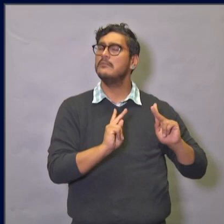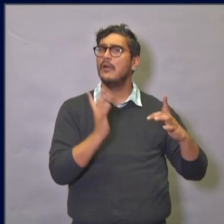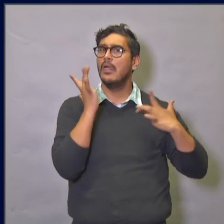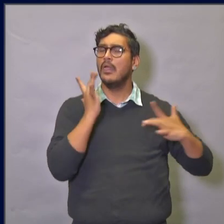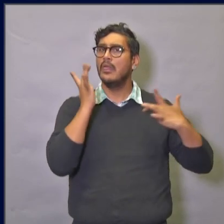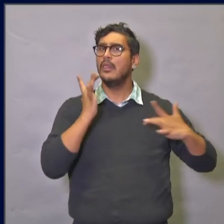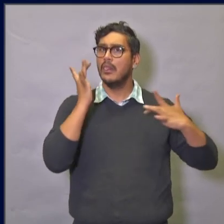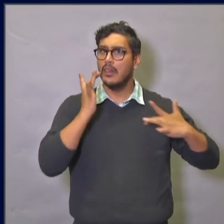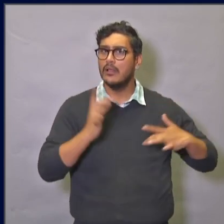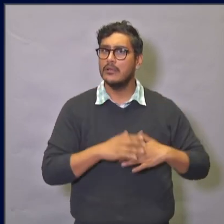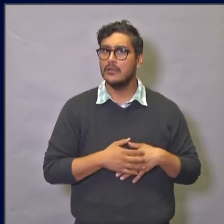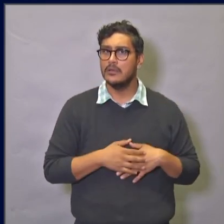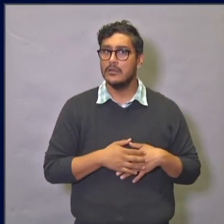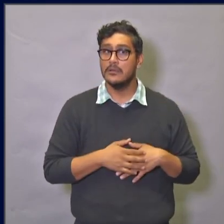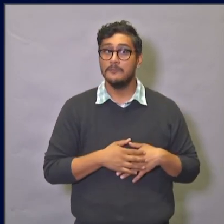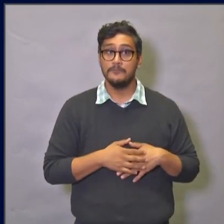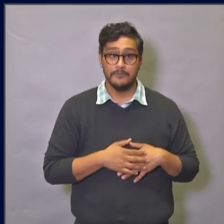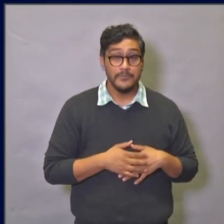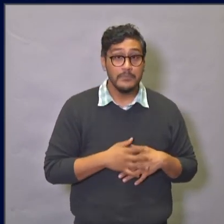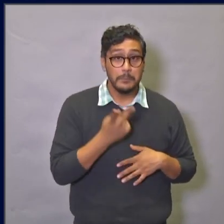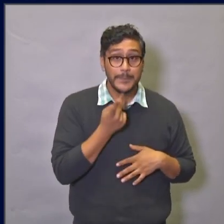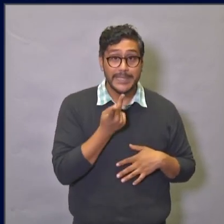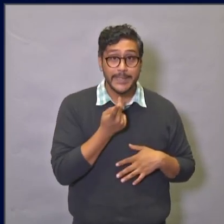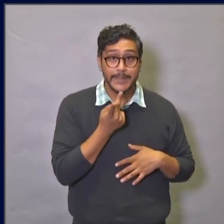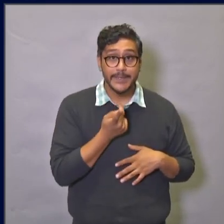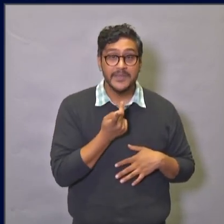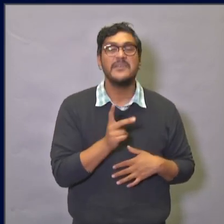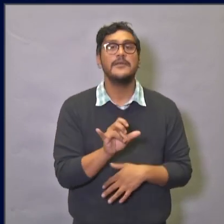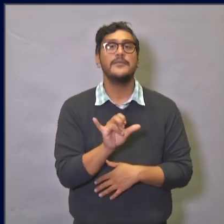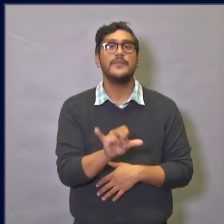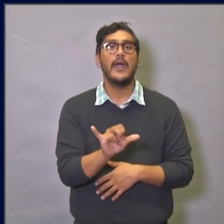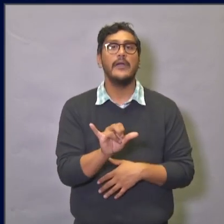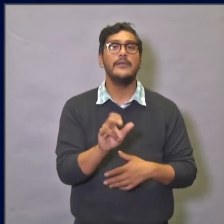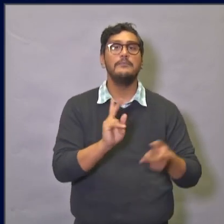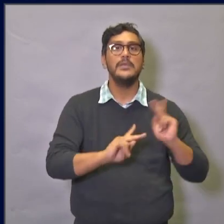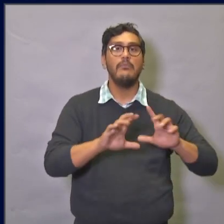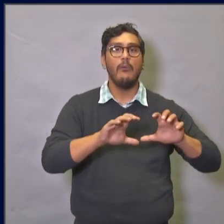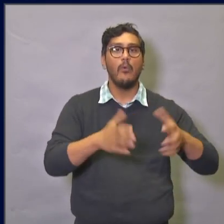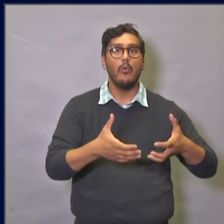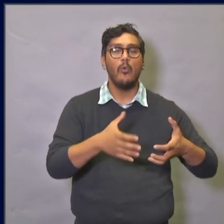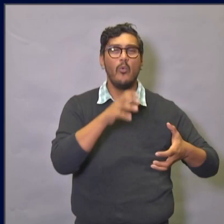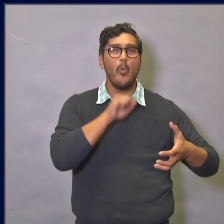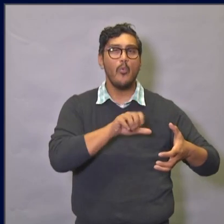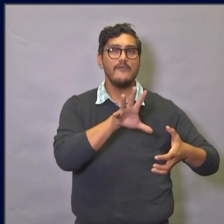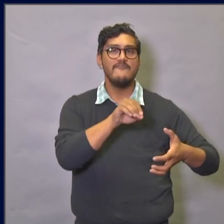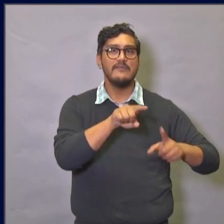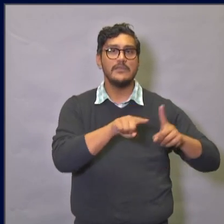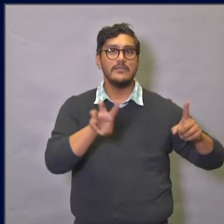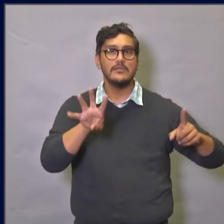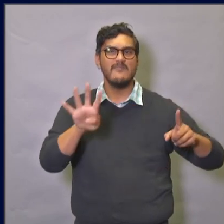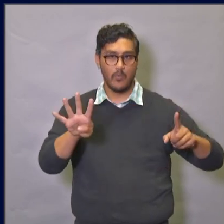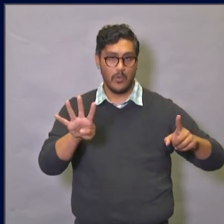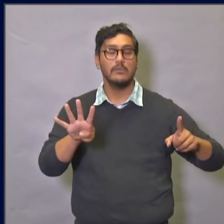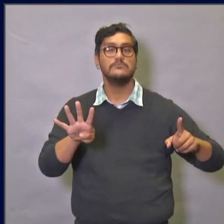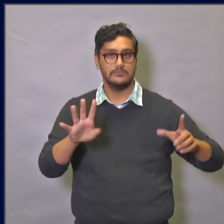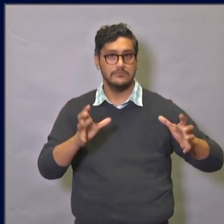Y finalmente la línea rosada representa a las personas de 50 a 64